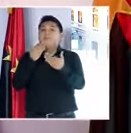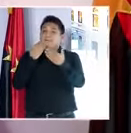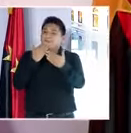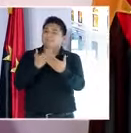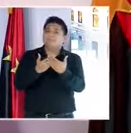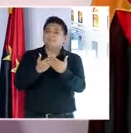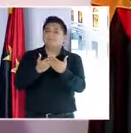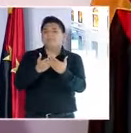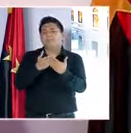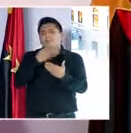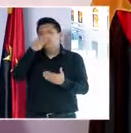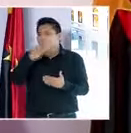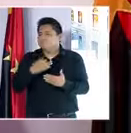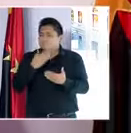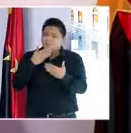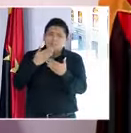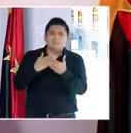de manera especial